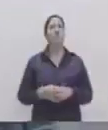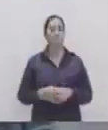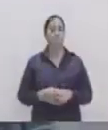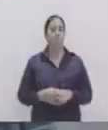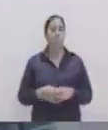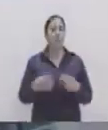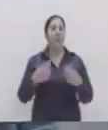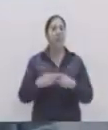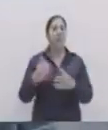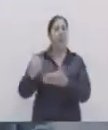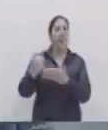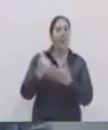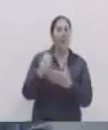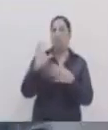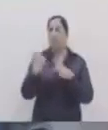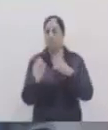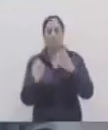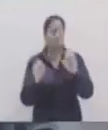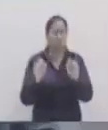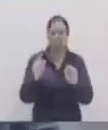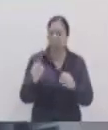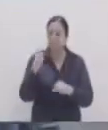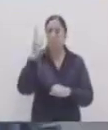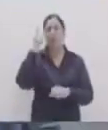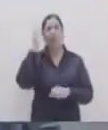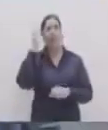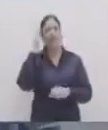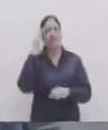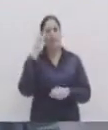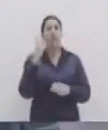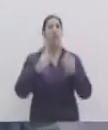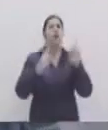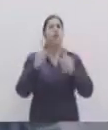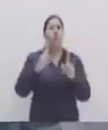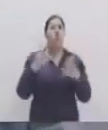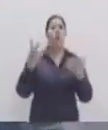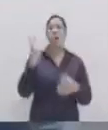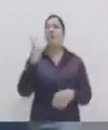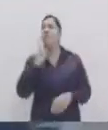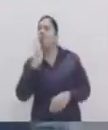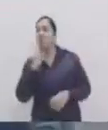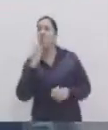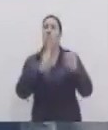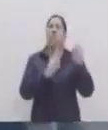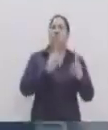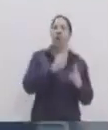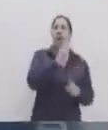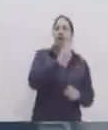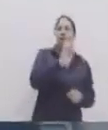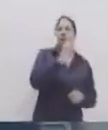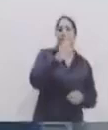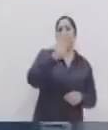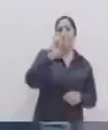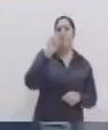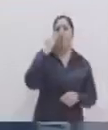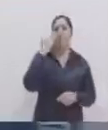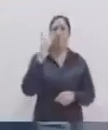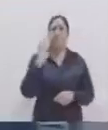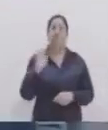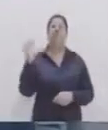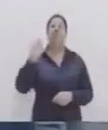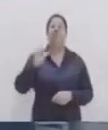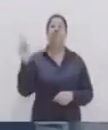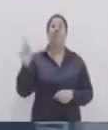pues nos va a ayudar a poder identificar qué es un verbo y también qué es un verboide. Correcto, porque en una oración no tienen la misma función. Cuando